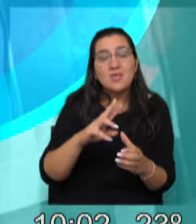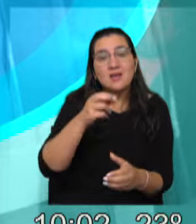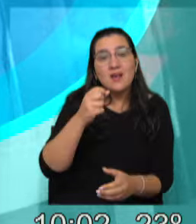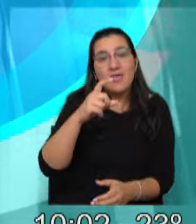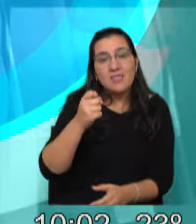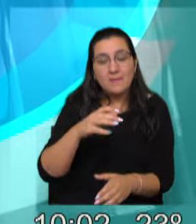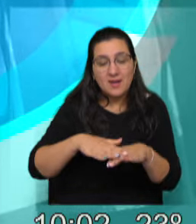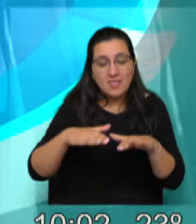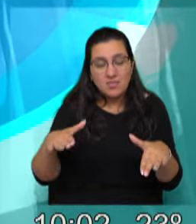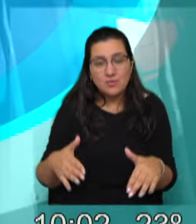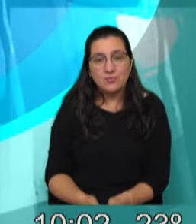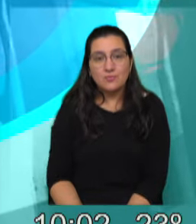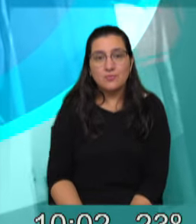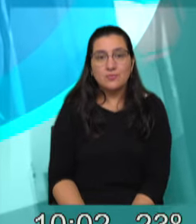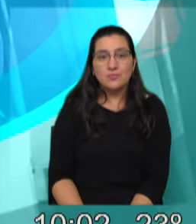Niños.